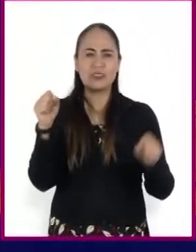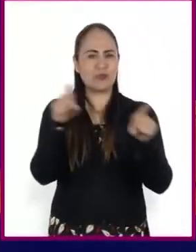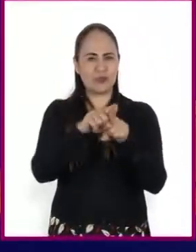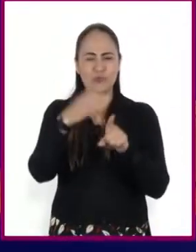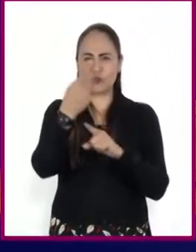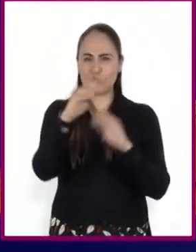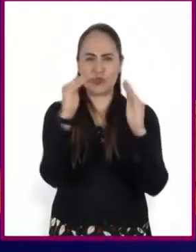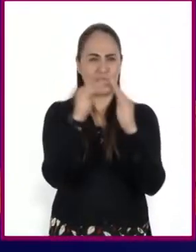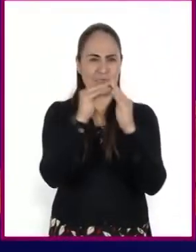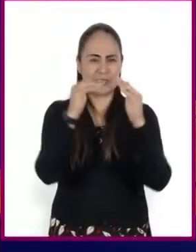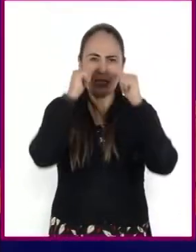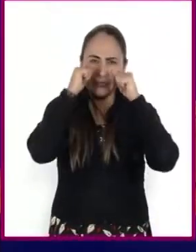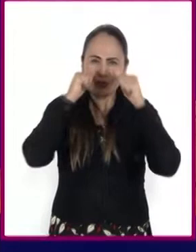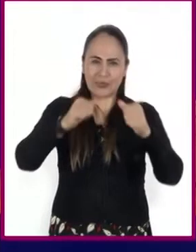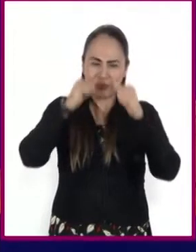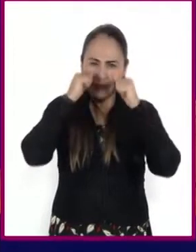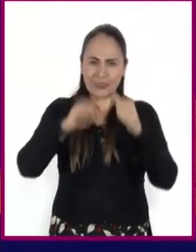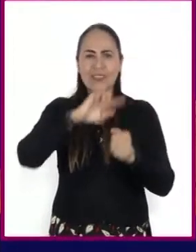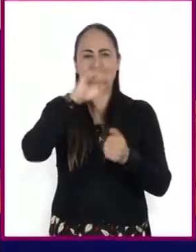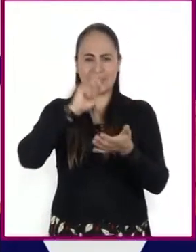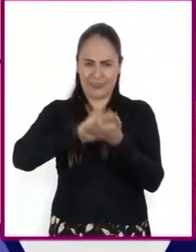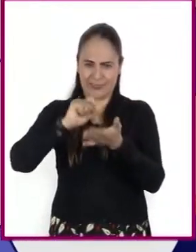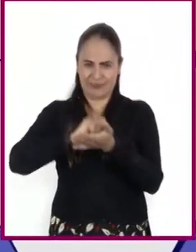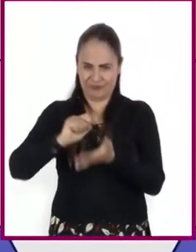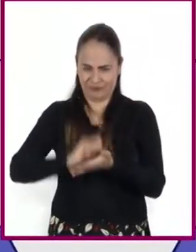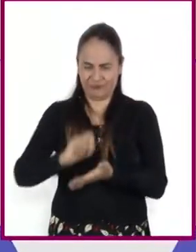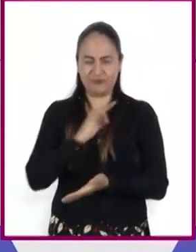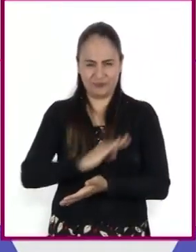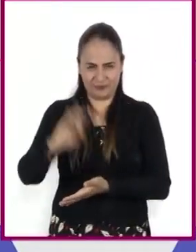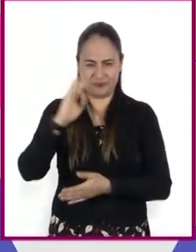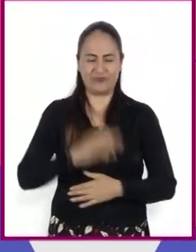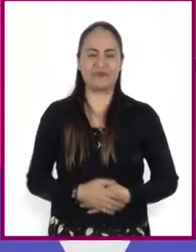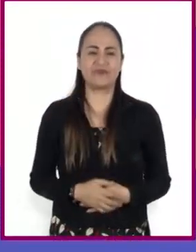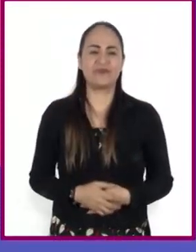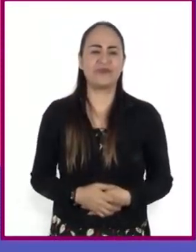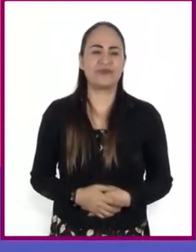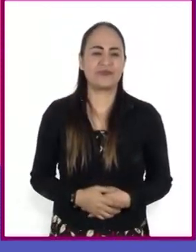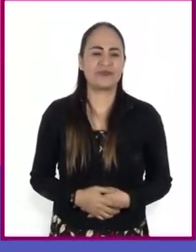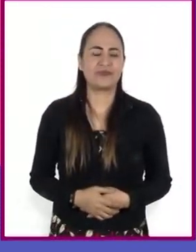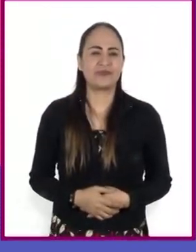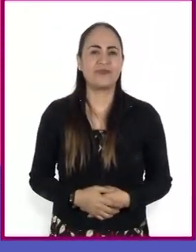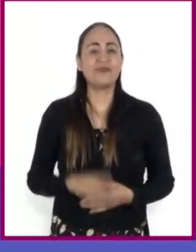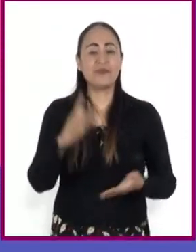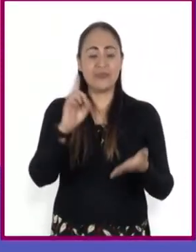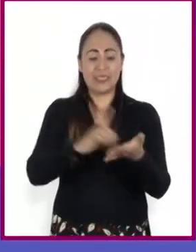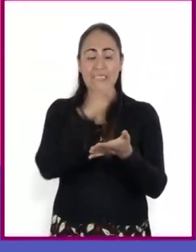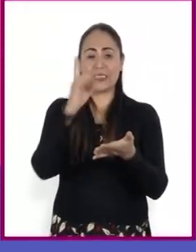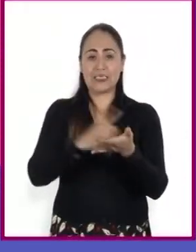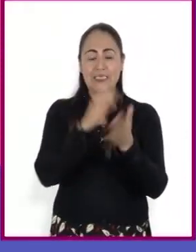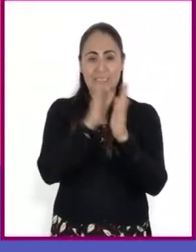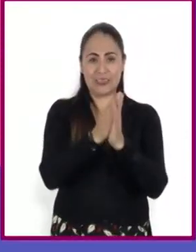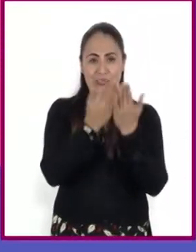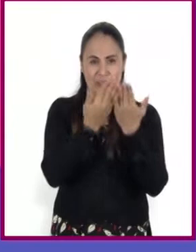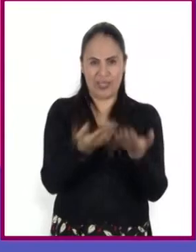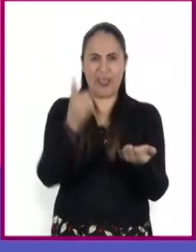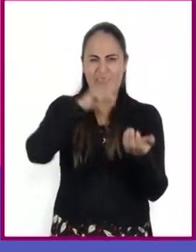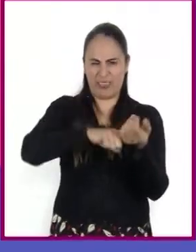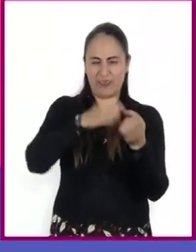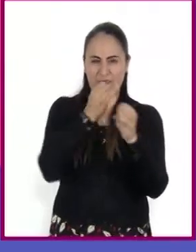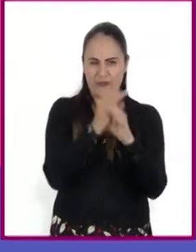mucha atención y tomen nota del siguiente video. Los diccionarios comprenden la siguiente